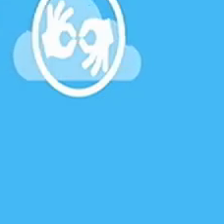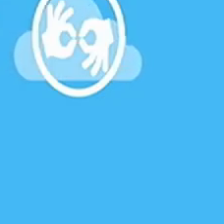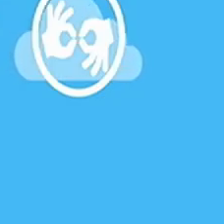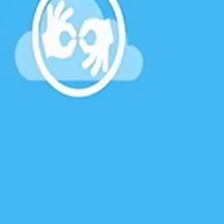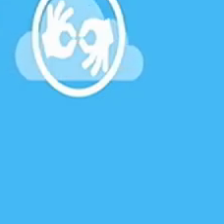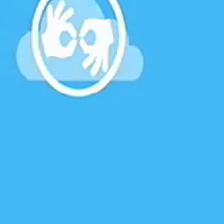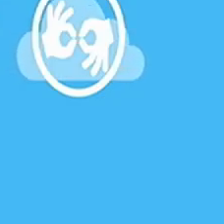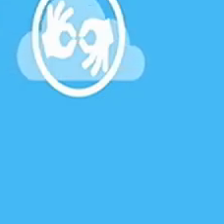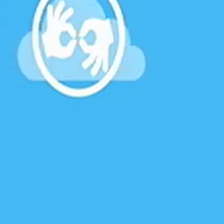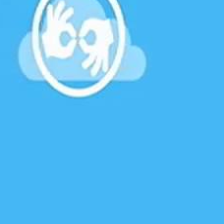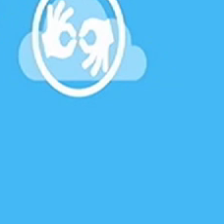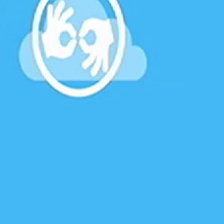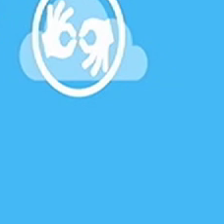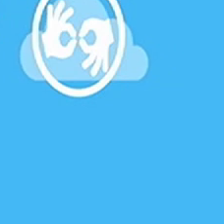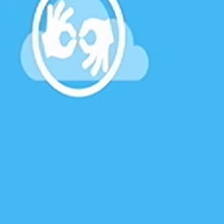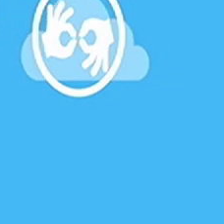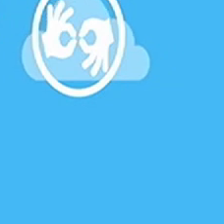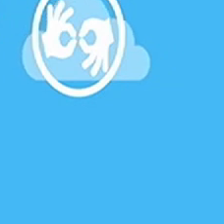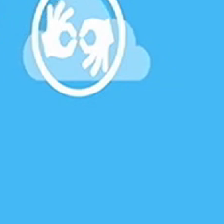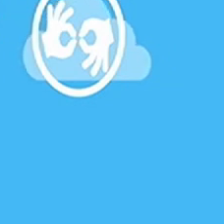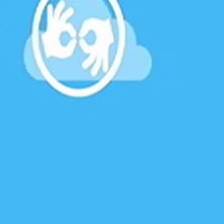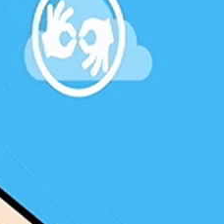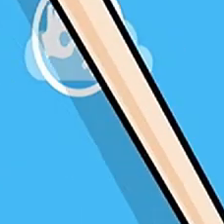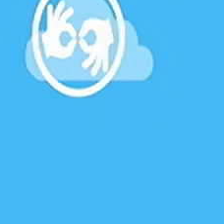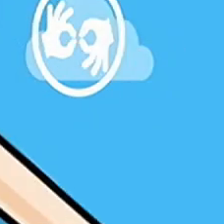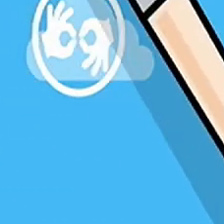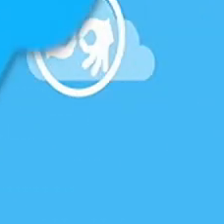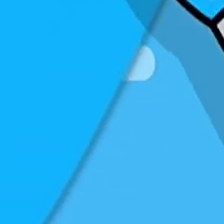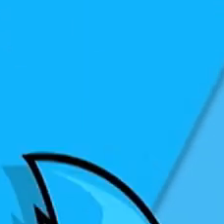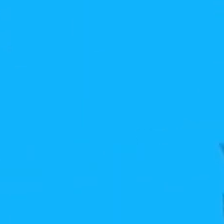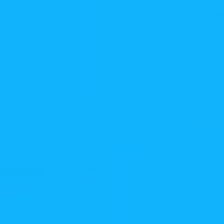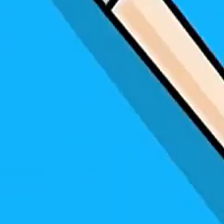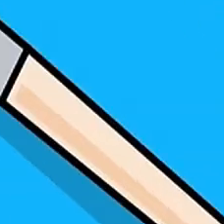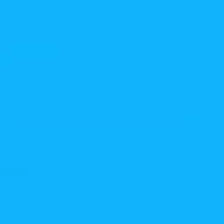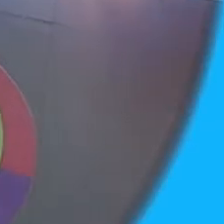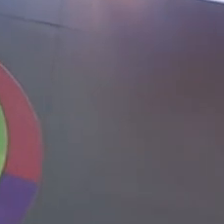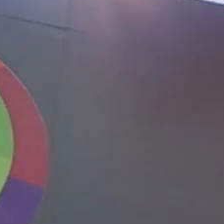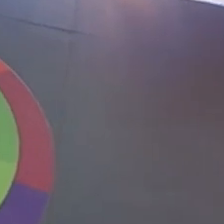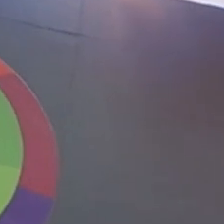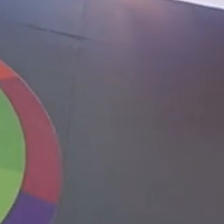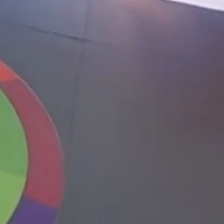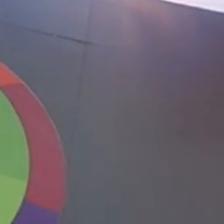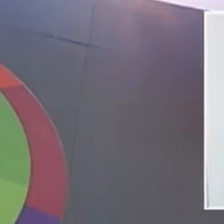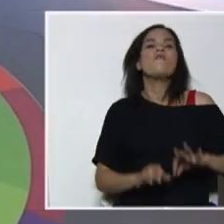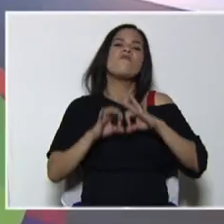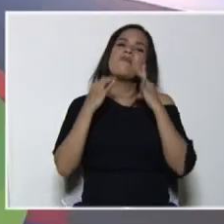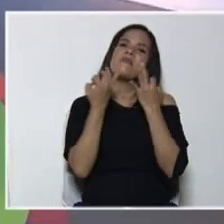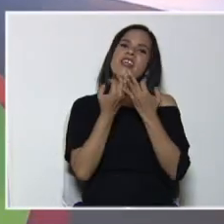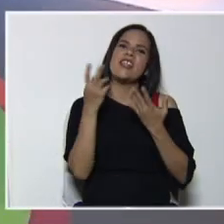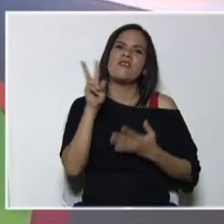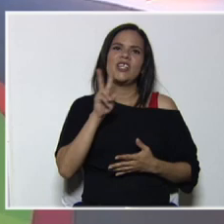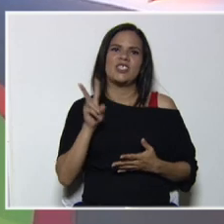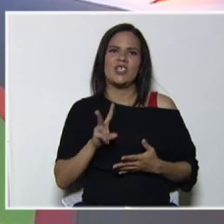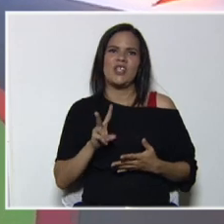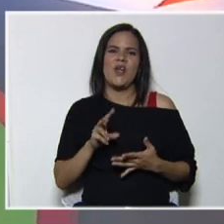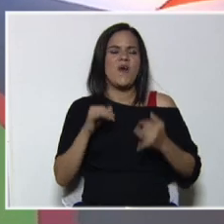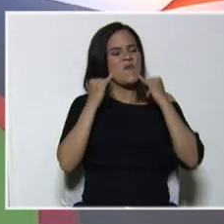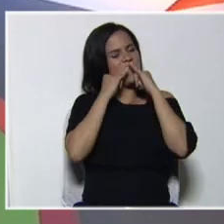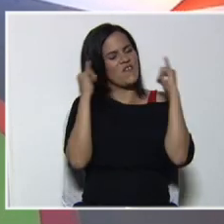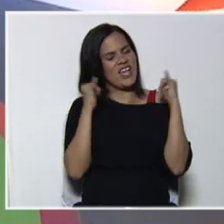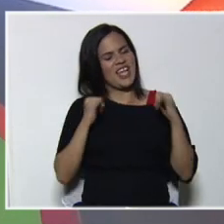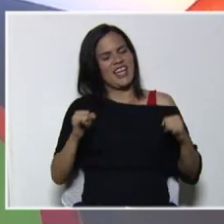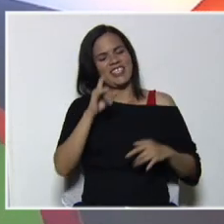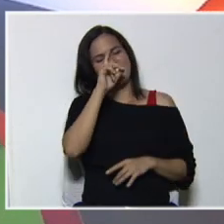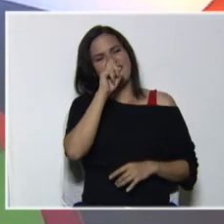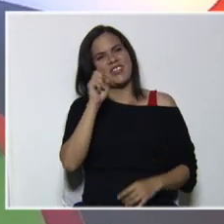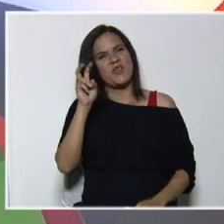Chao. Familia venezolana, feliz año